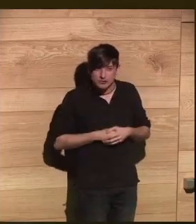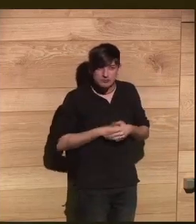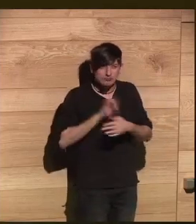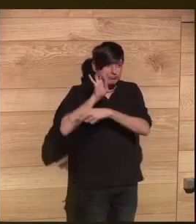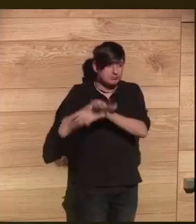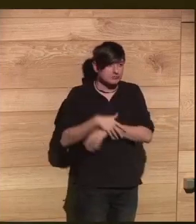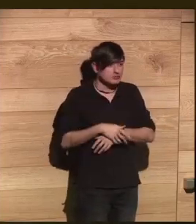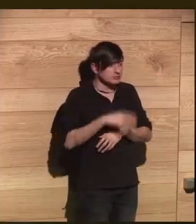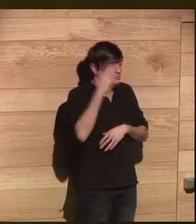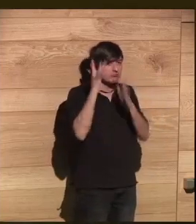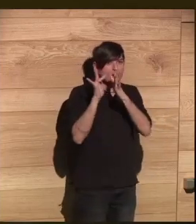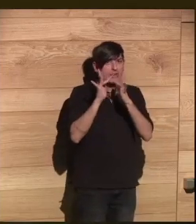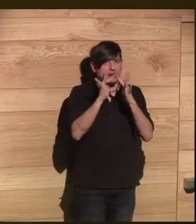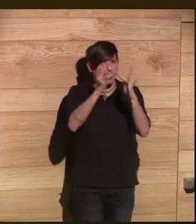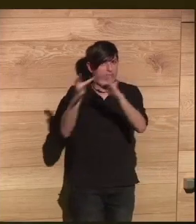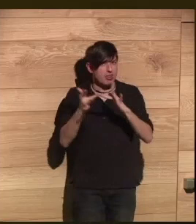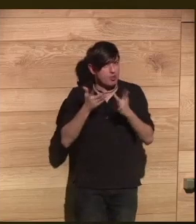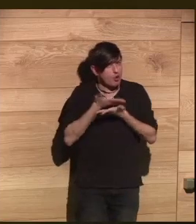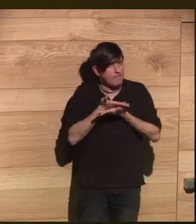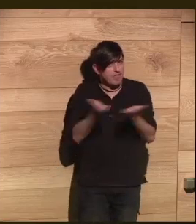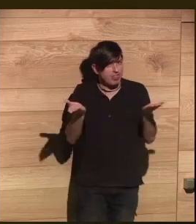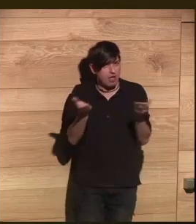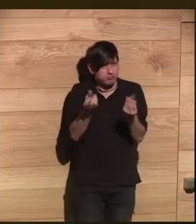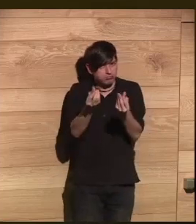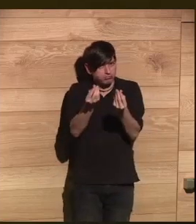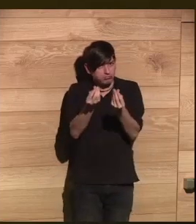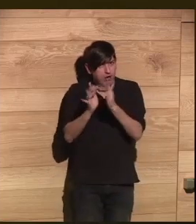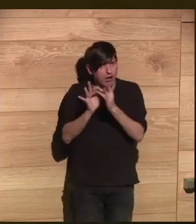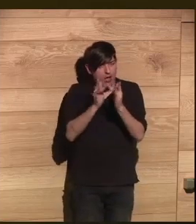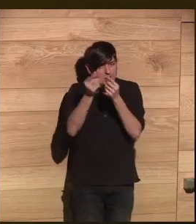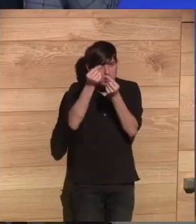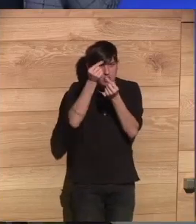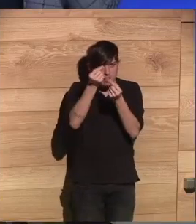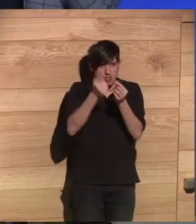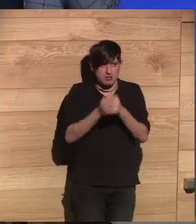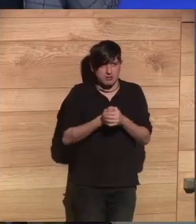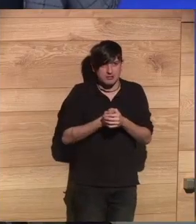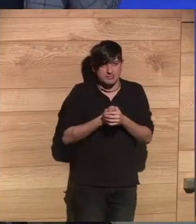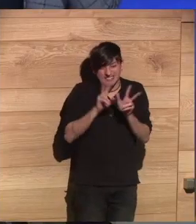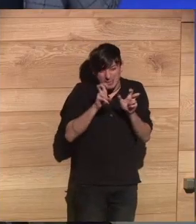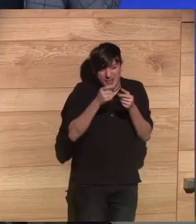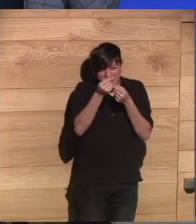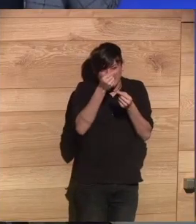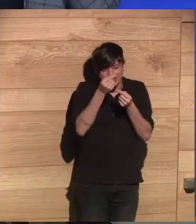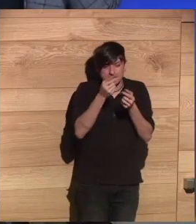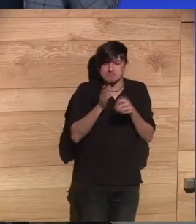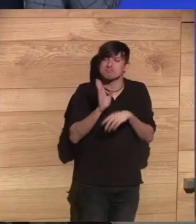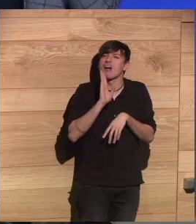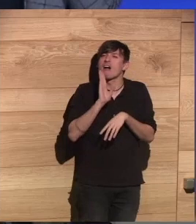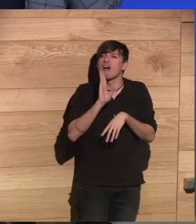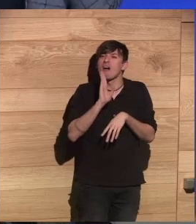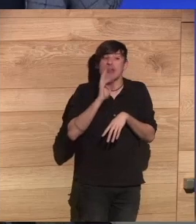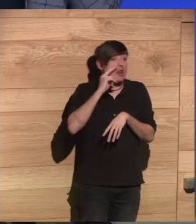sí es cierto que tenían una relación de complicidad muy grande. Muy grande. Eso sí, al detalle de... Es que lo cartas... comentaron